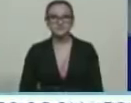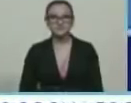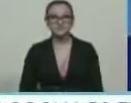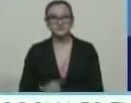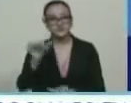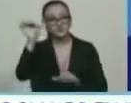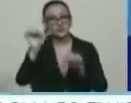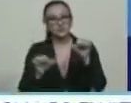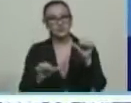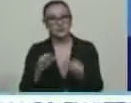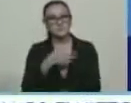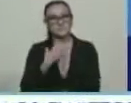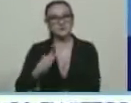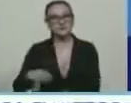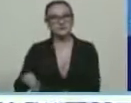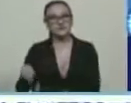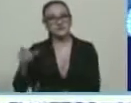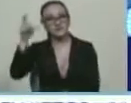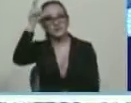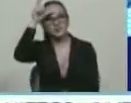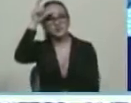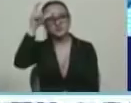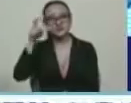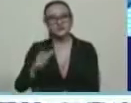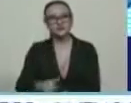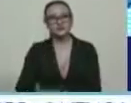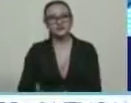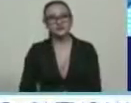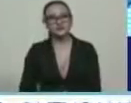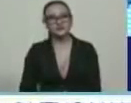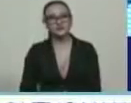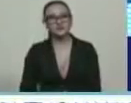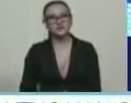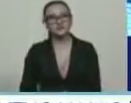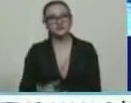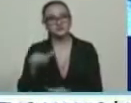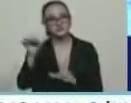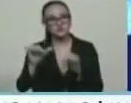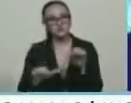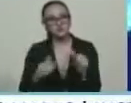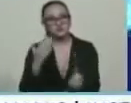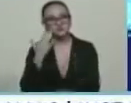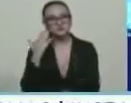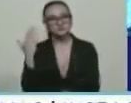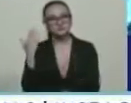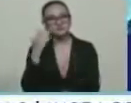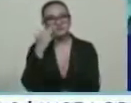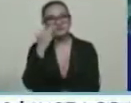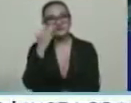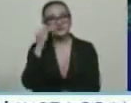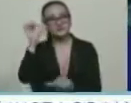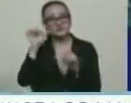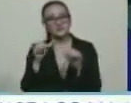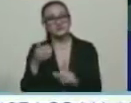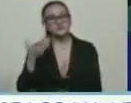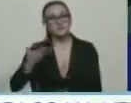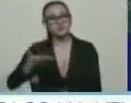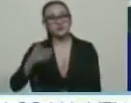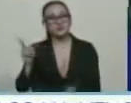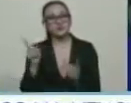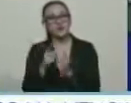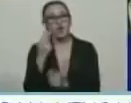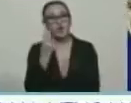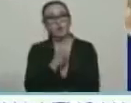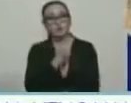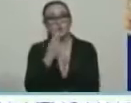Escuchamos palabras del presidente de Turquía, Recep Tayyip Erdogan, quien ha dado estas importantes palabras, un